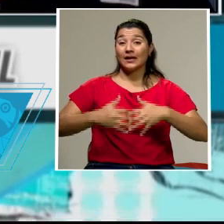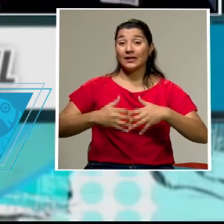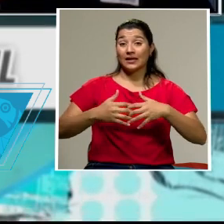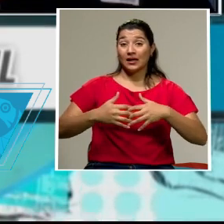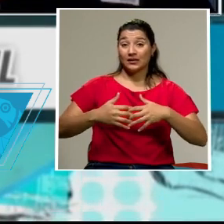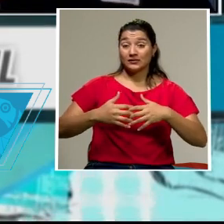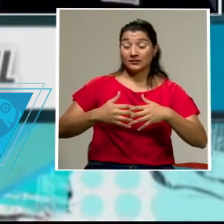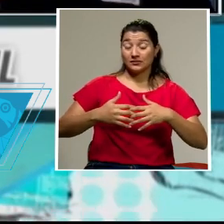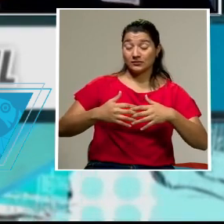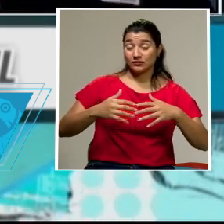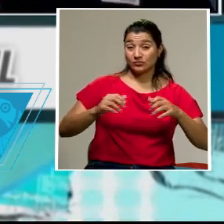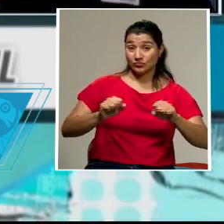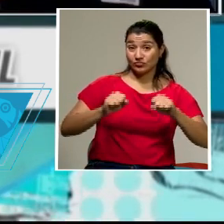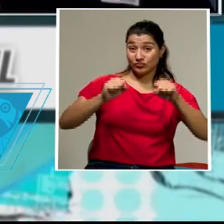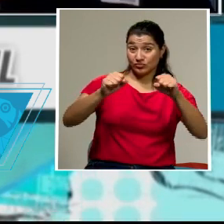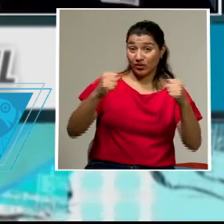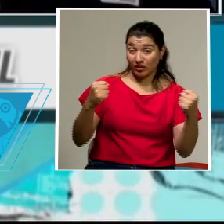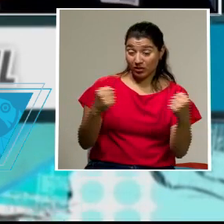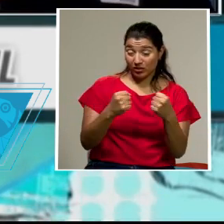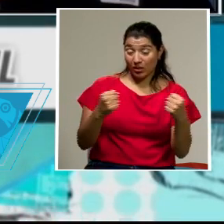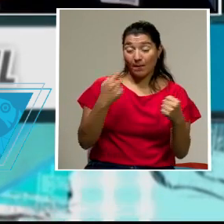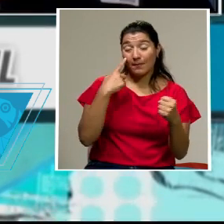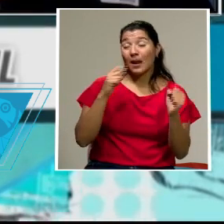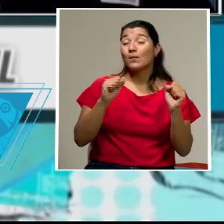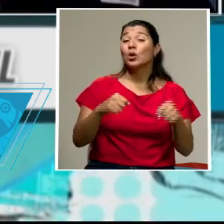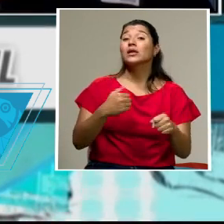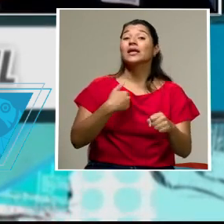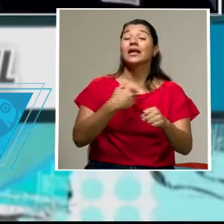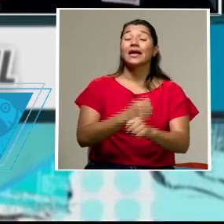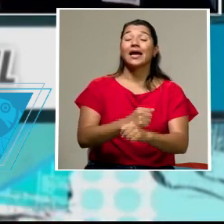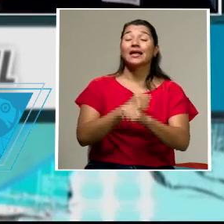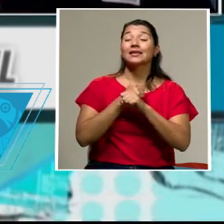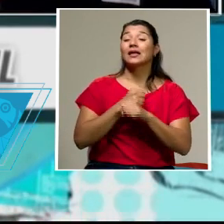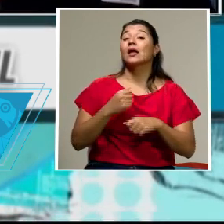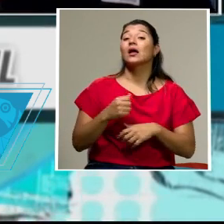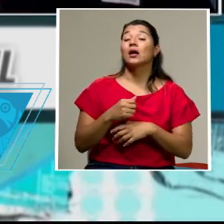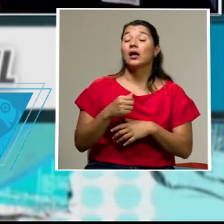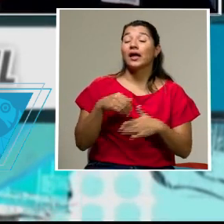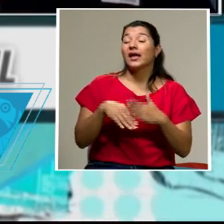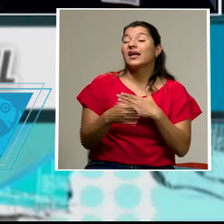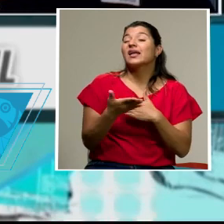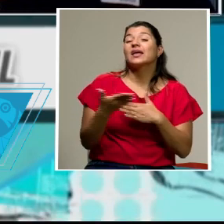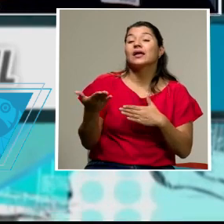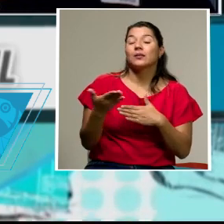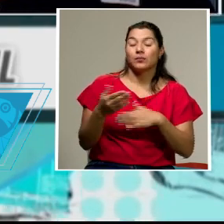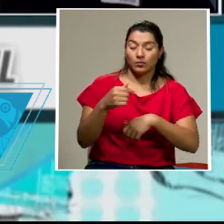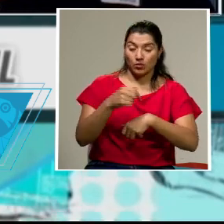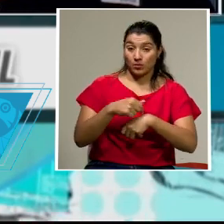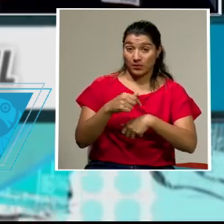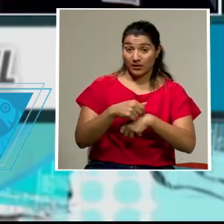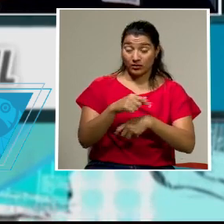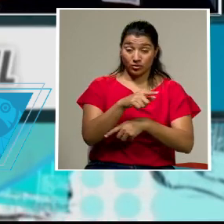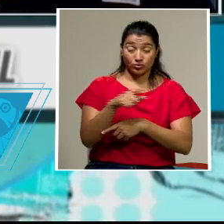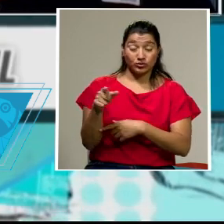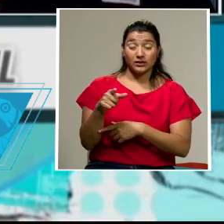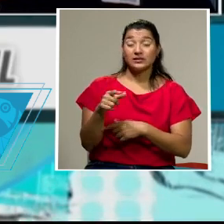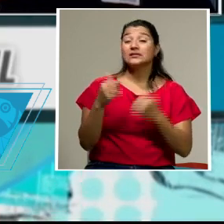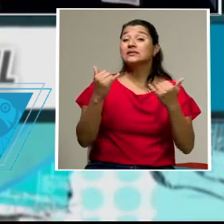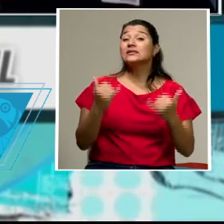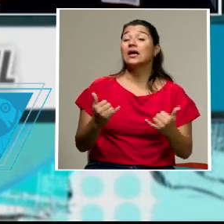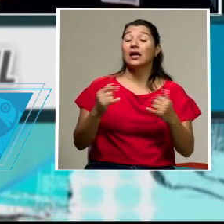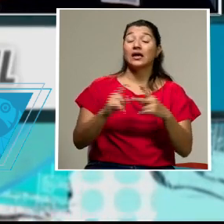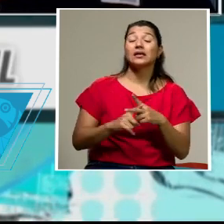100% certificados, garantizados. ¿En qué momento se encuentran? Ya, bueno, ya están iniciando la etapa